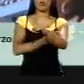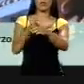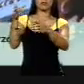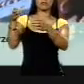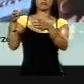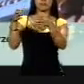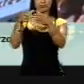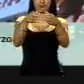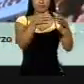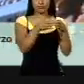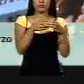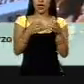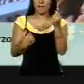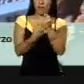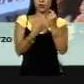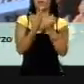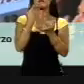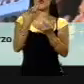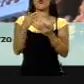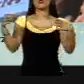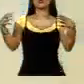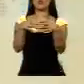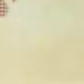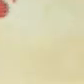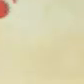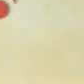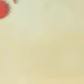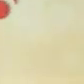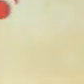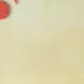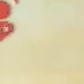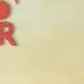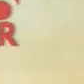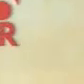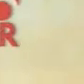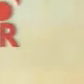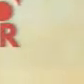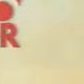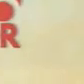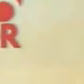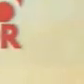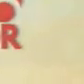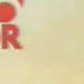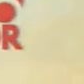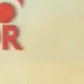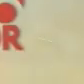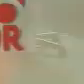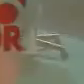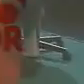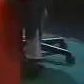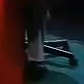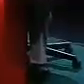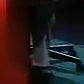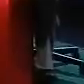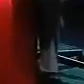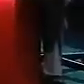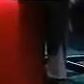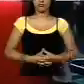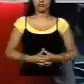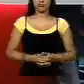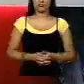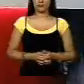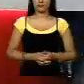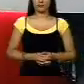titulares de prensa, aquí tenemos el Correo del Orinoco, dice, Chávez llama a desenmascarar la gran estafa de la derecha, oferta electoral de la oposición, es